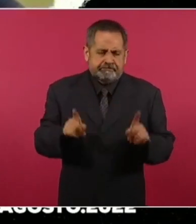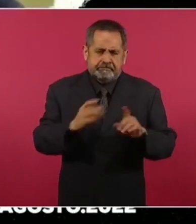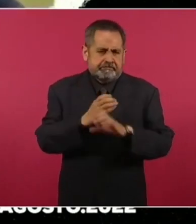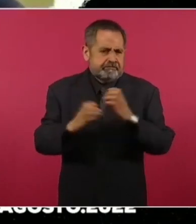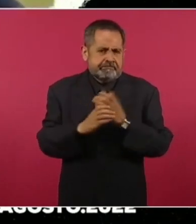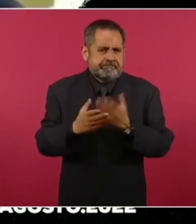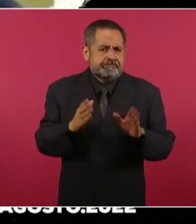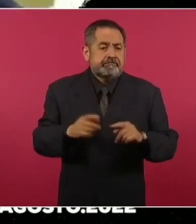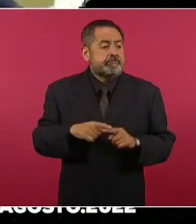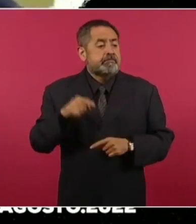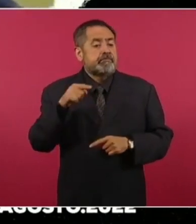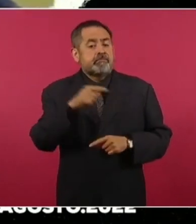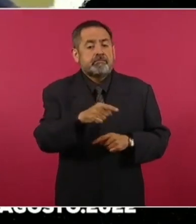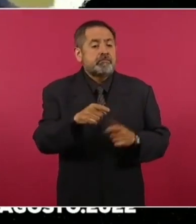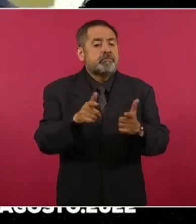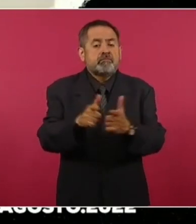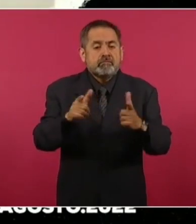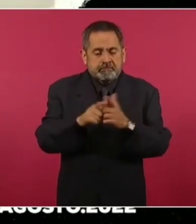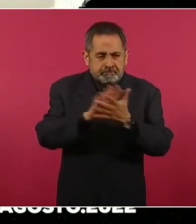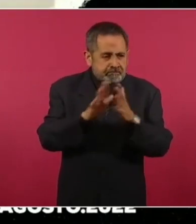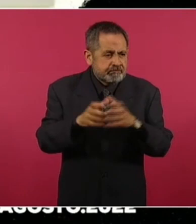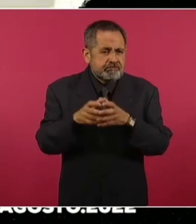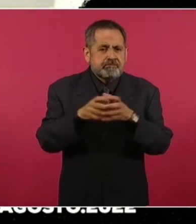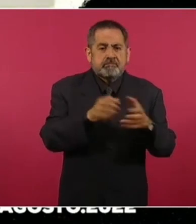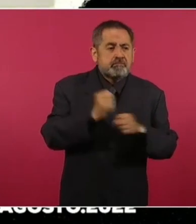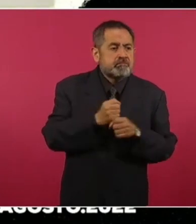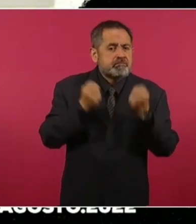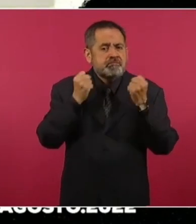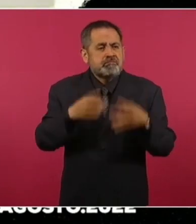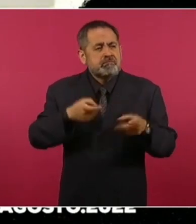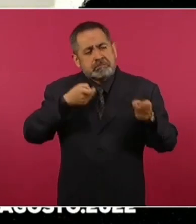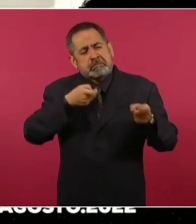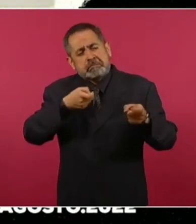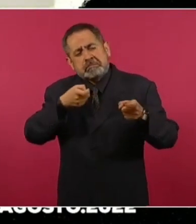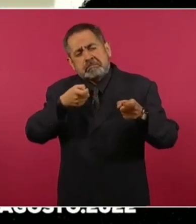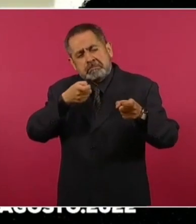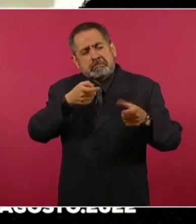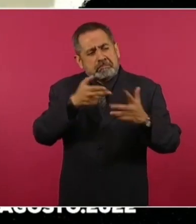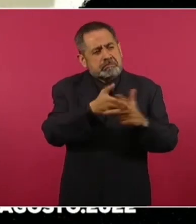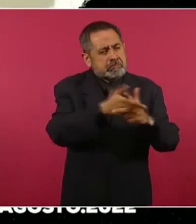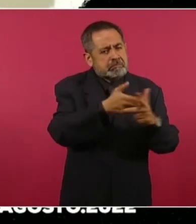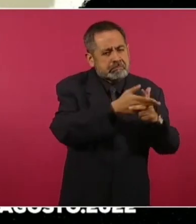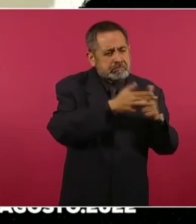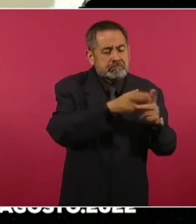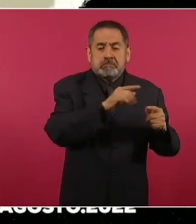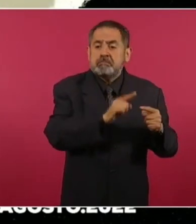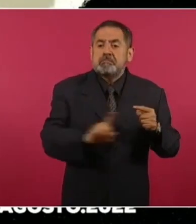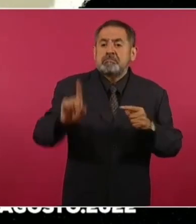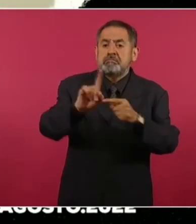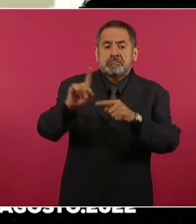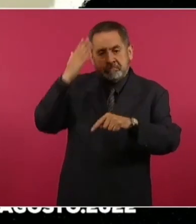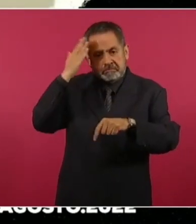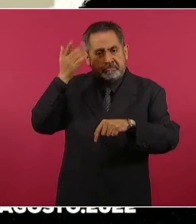grupo delictivo actuó con un amplio número de sicarios y halcones a partir de un mando central y